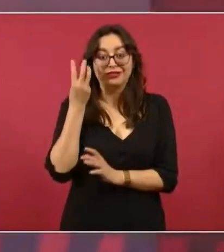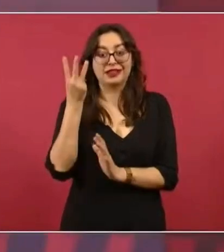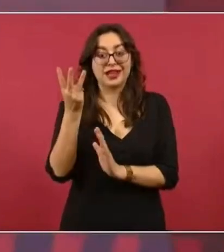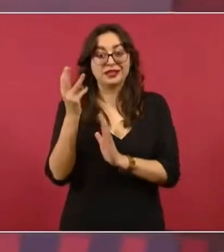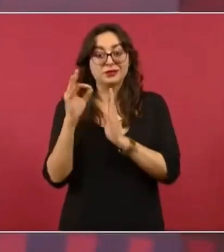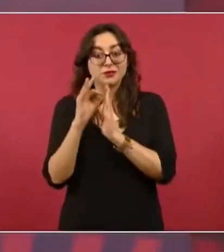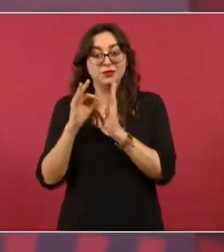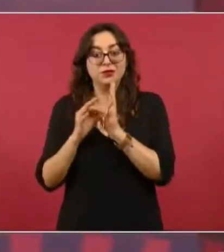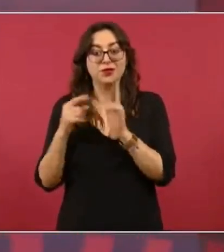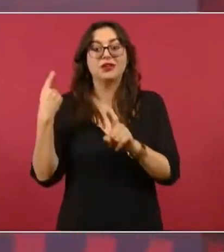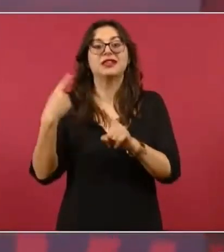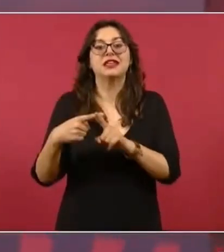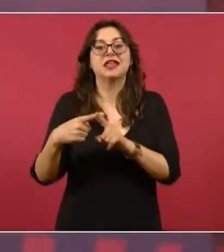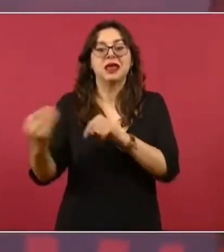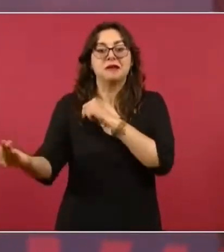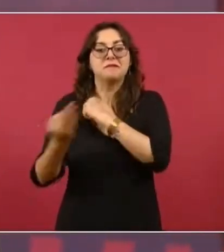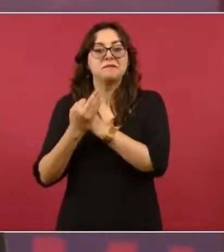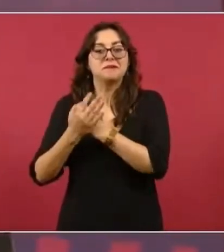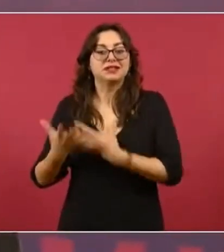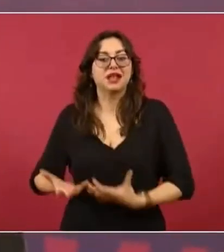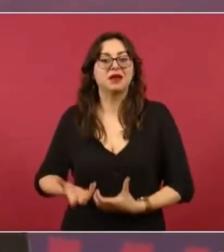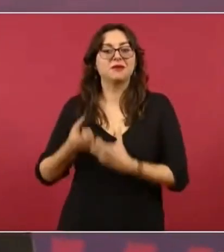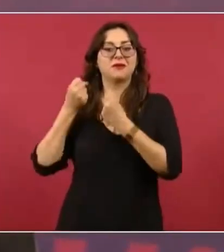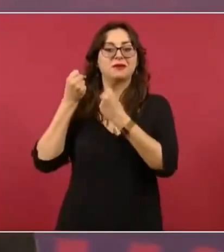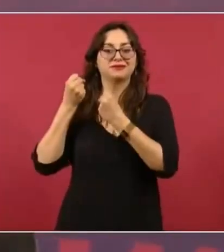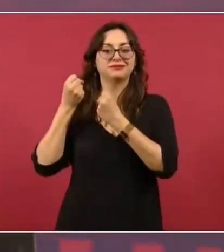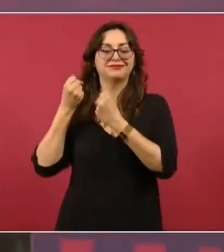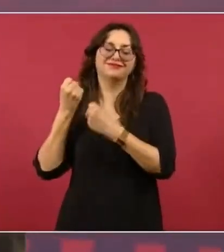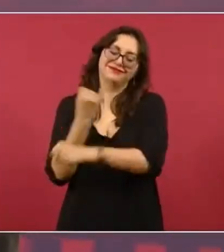El pueblo de Iztapalapa.